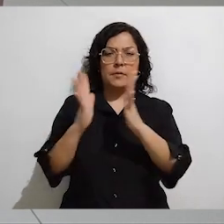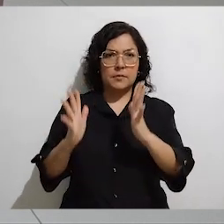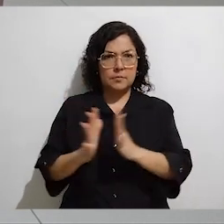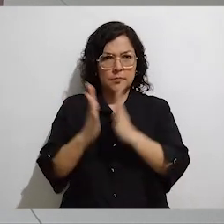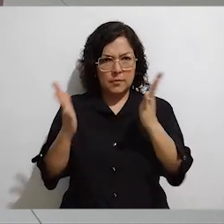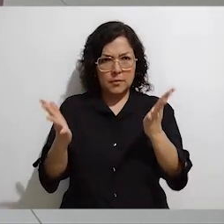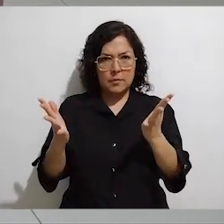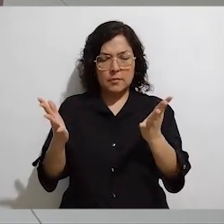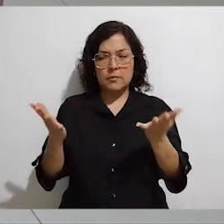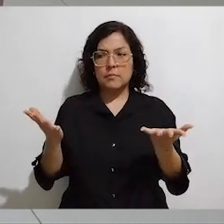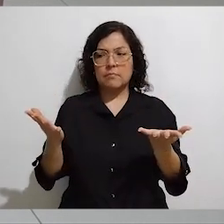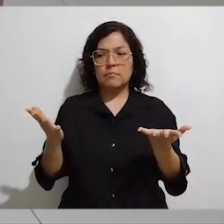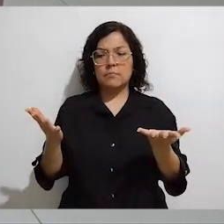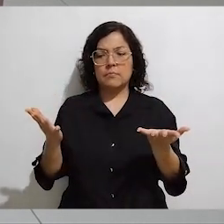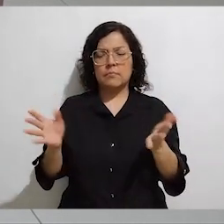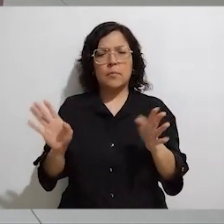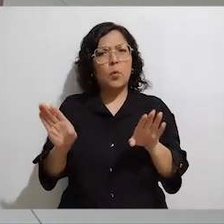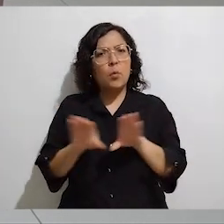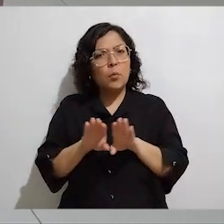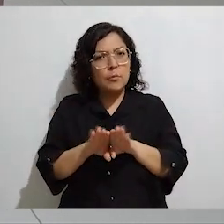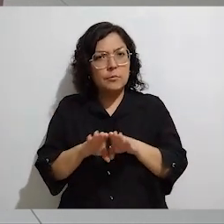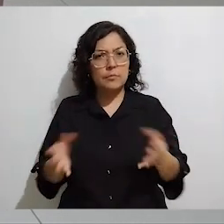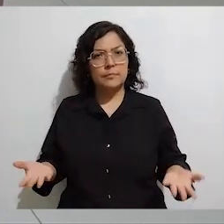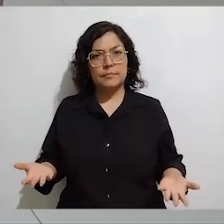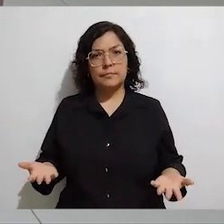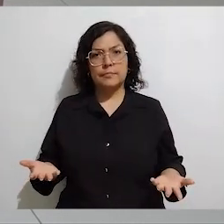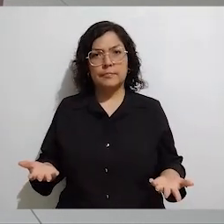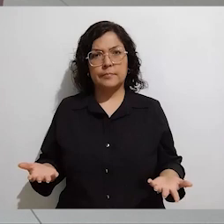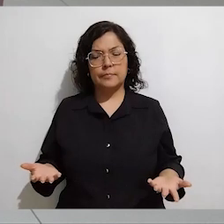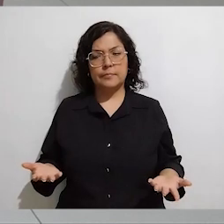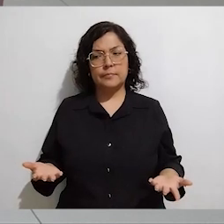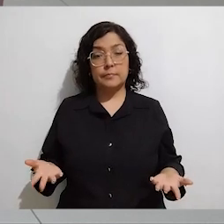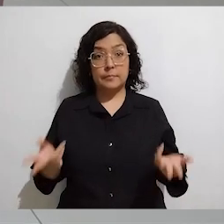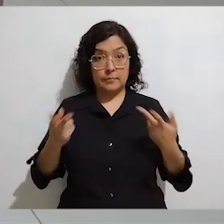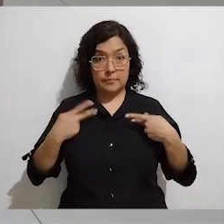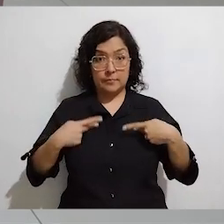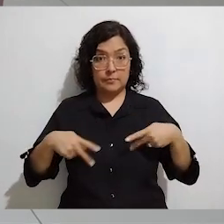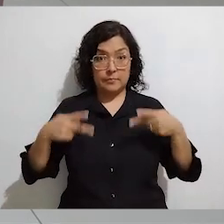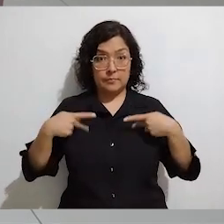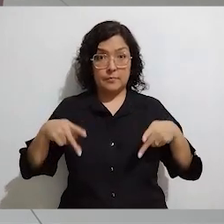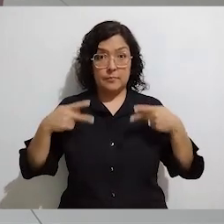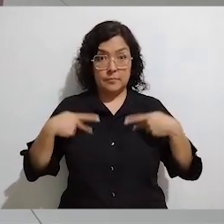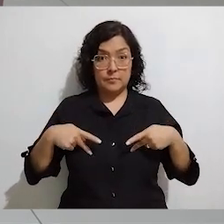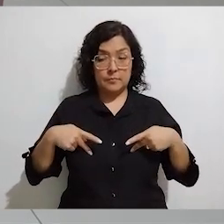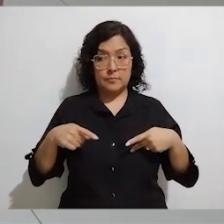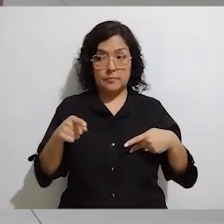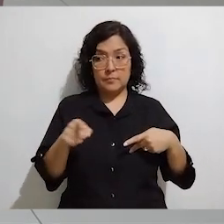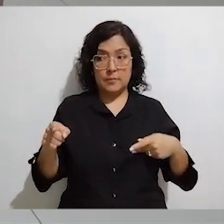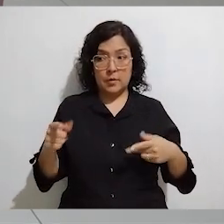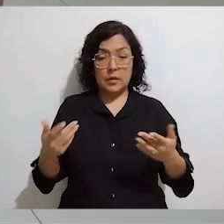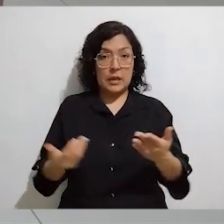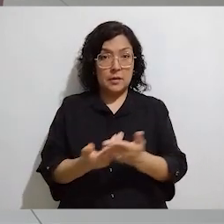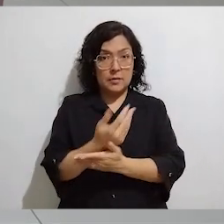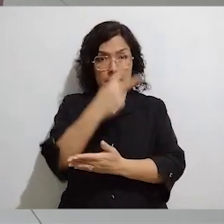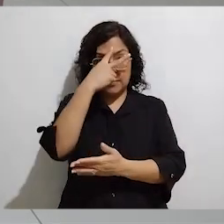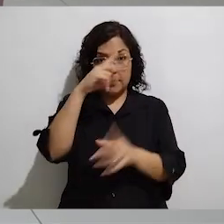ejercicios ciudadanos, que si solamente pueden participar las personas que sean ciudadanos o un extranjero